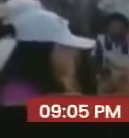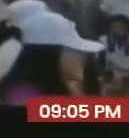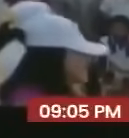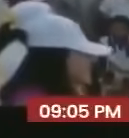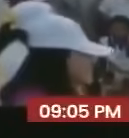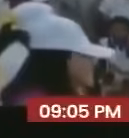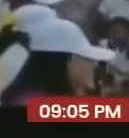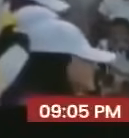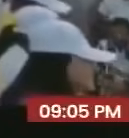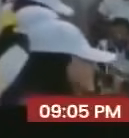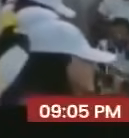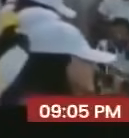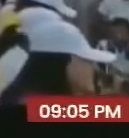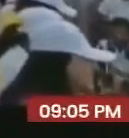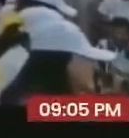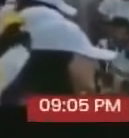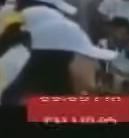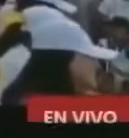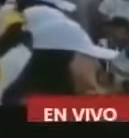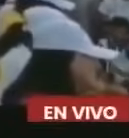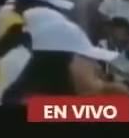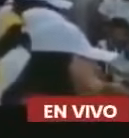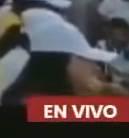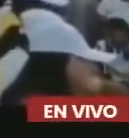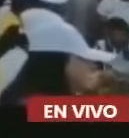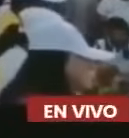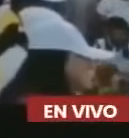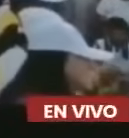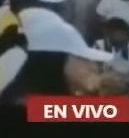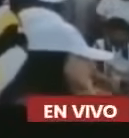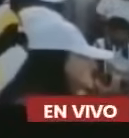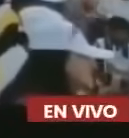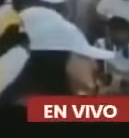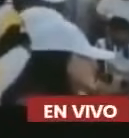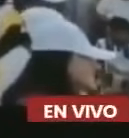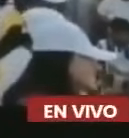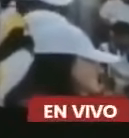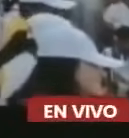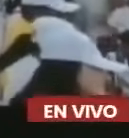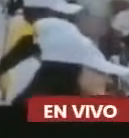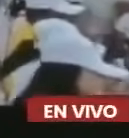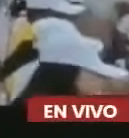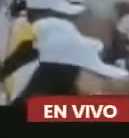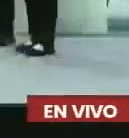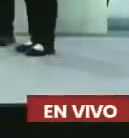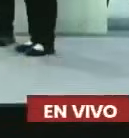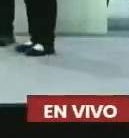3 de diciembre. Todo el pueblo de Venezuela vota 5 veces sí el 3 de diciembre.